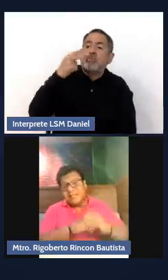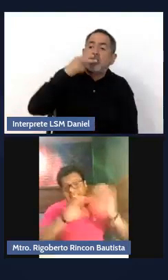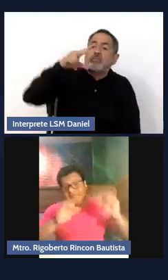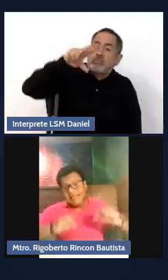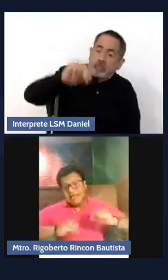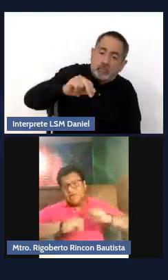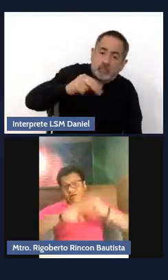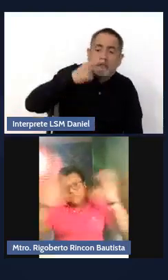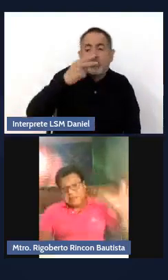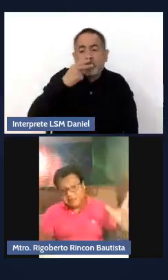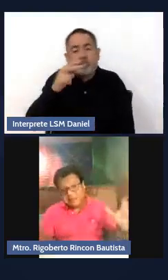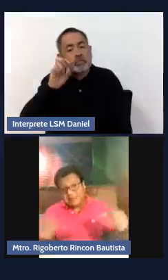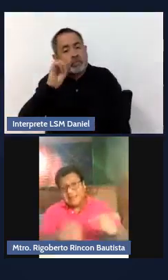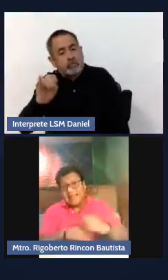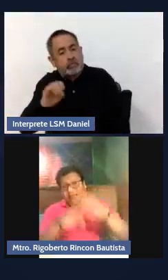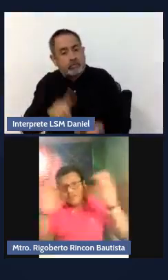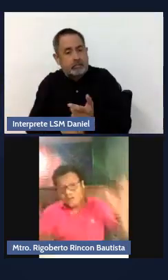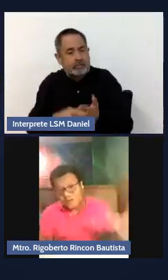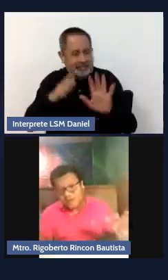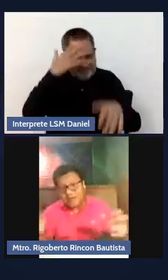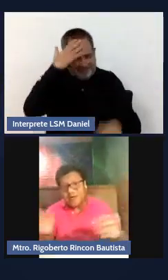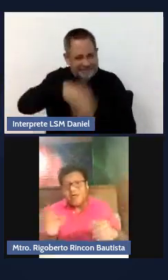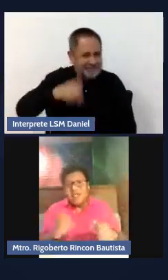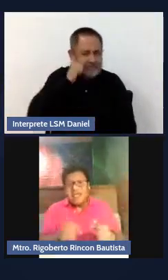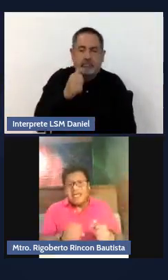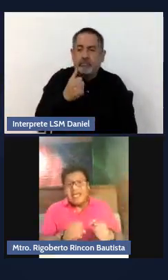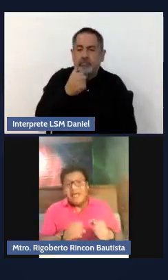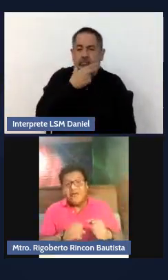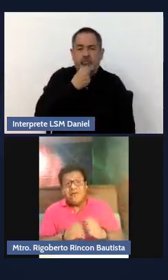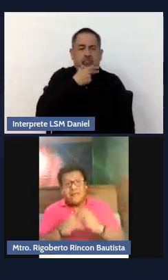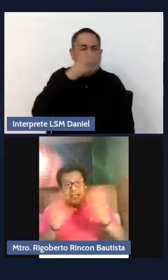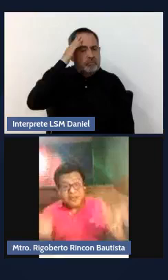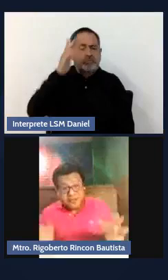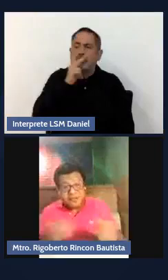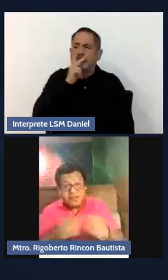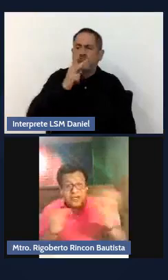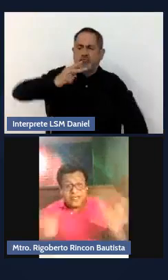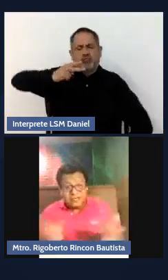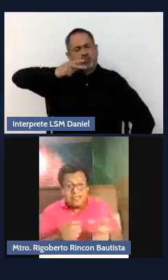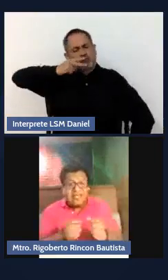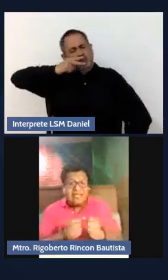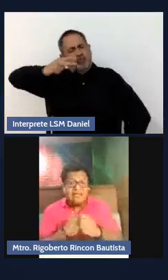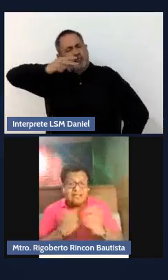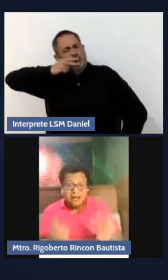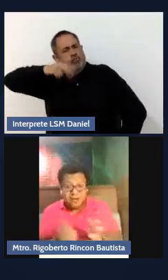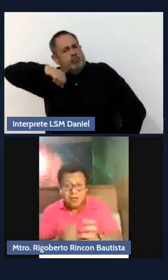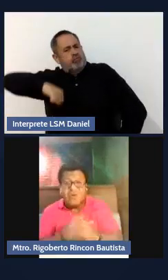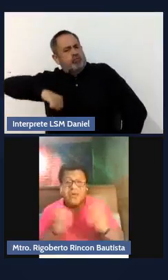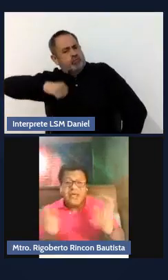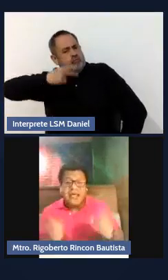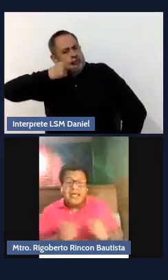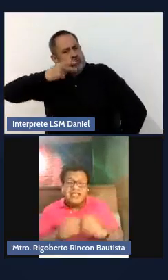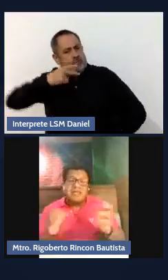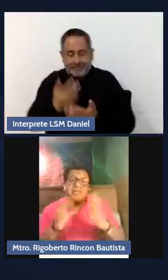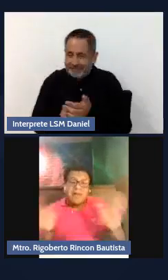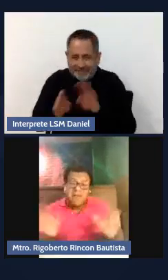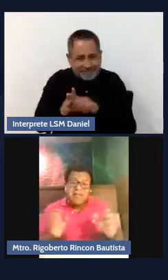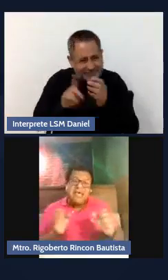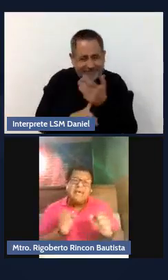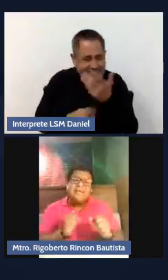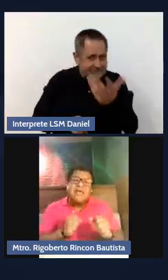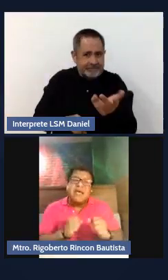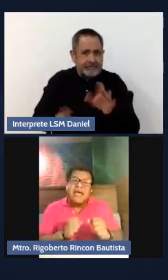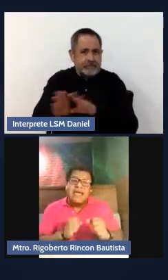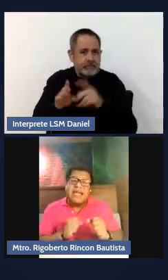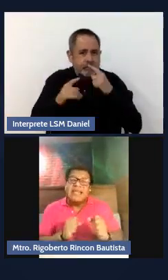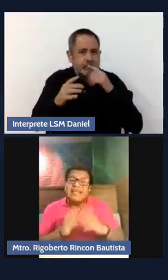una parte de estatus o como algo genial o como dentro de los roles y mandatos que como hombre se me permite